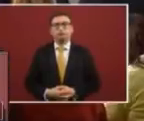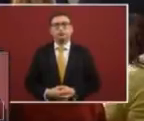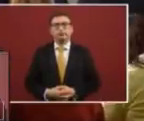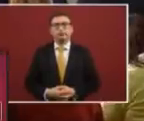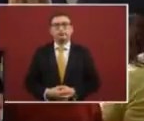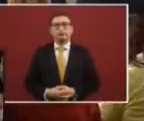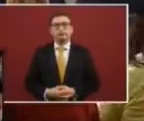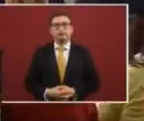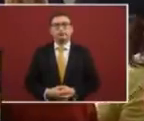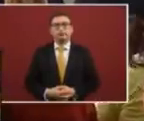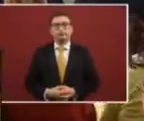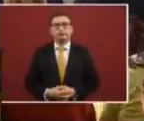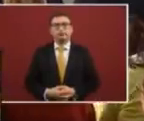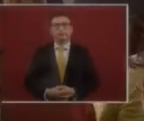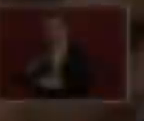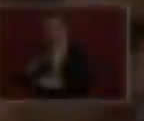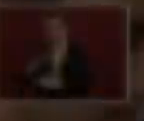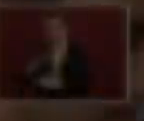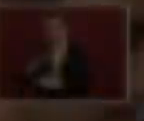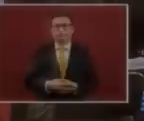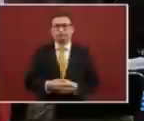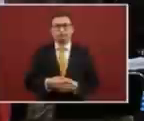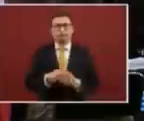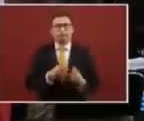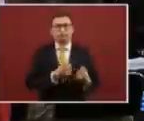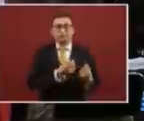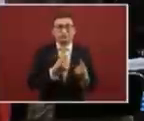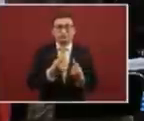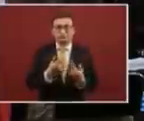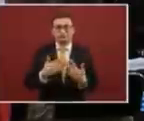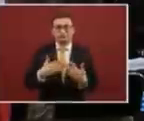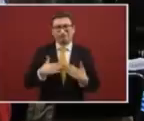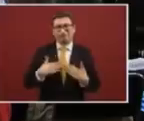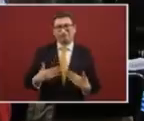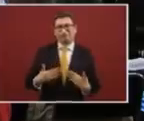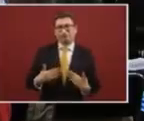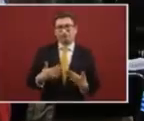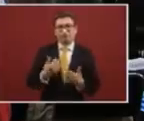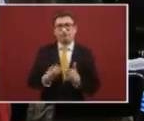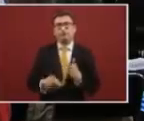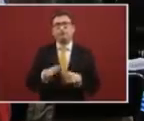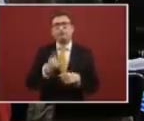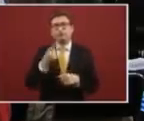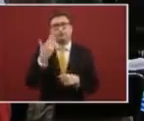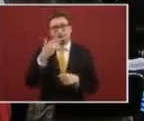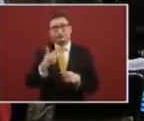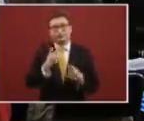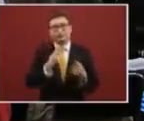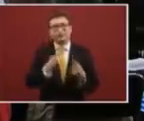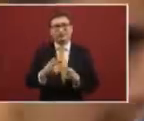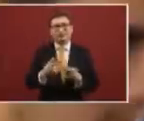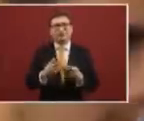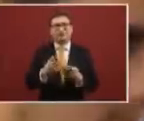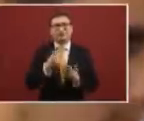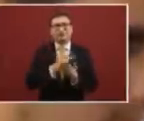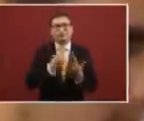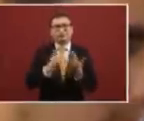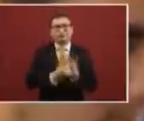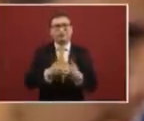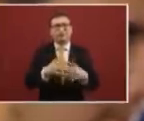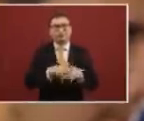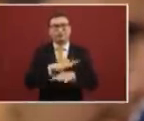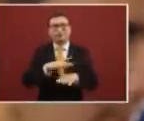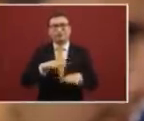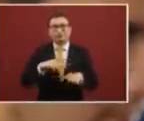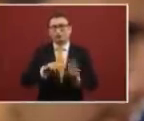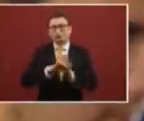para que puedan sembrar. Confianza, después de que se cancelaron las rondas petroleras